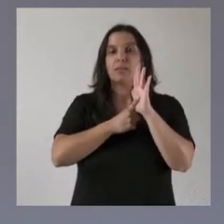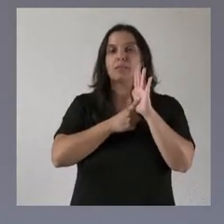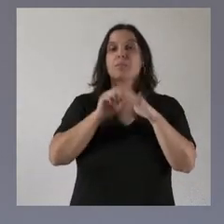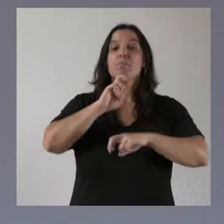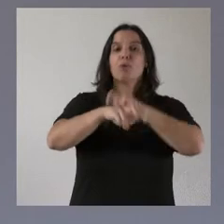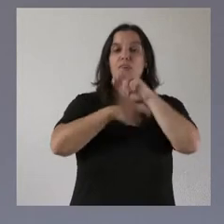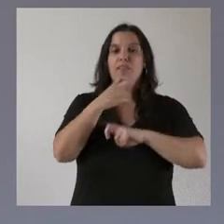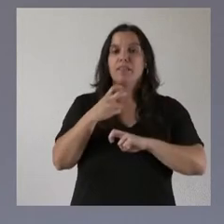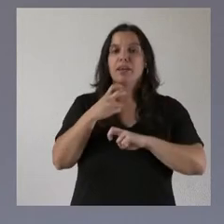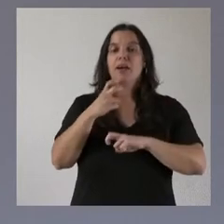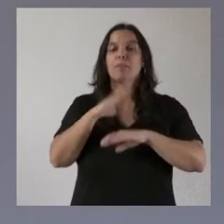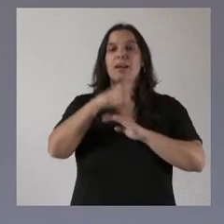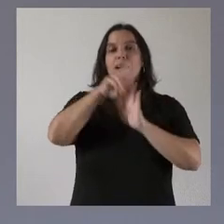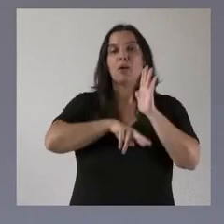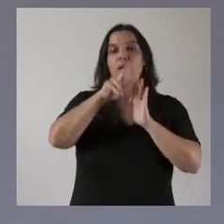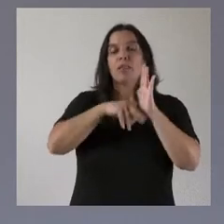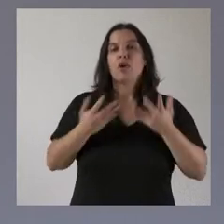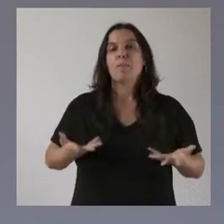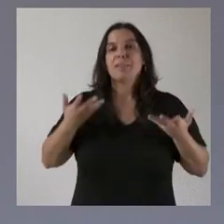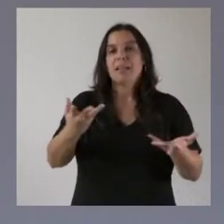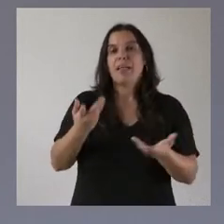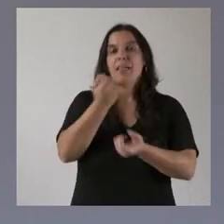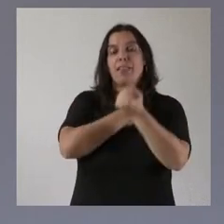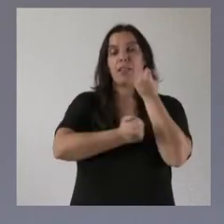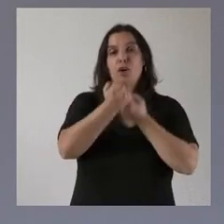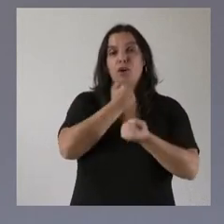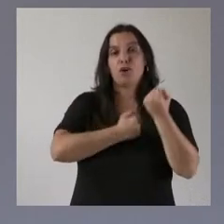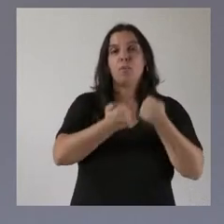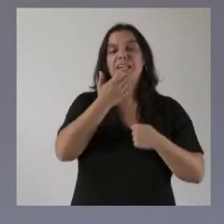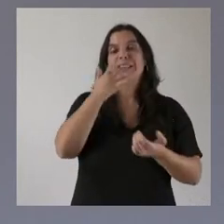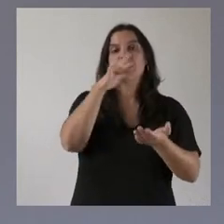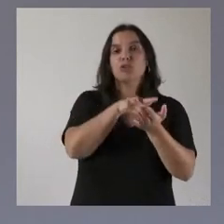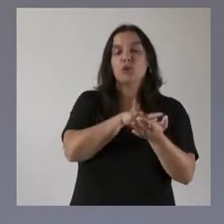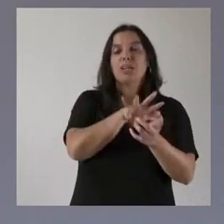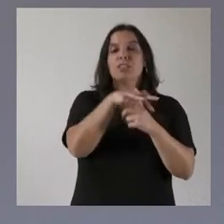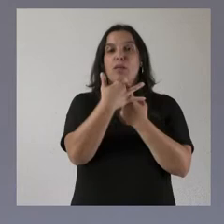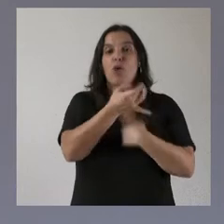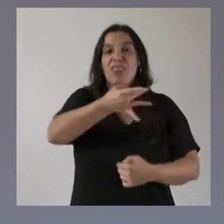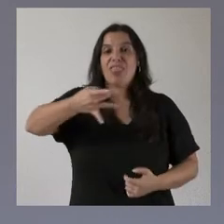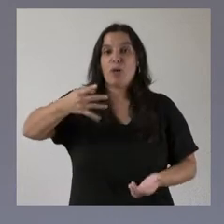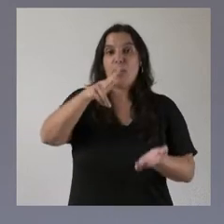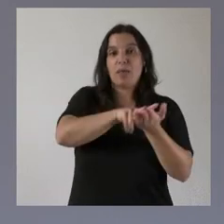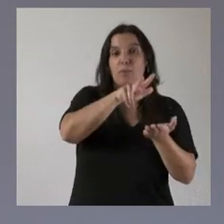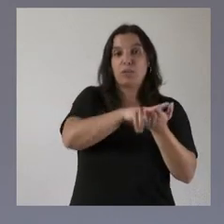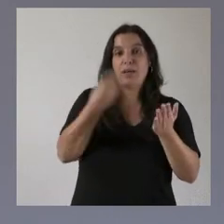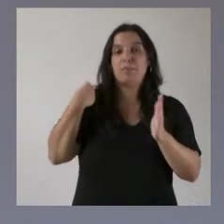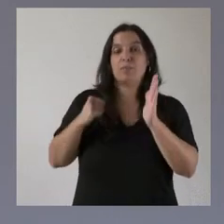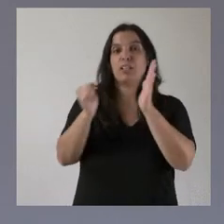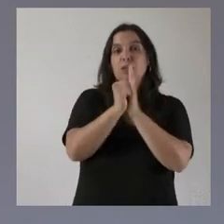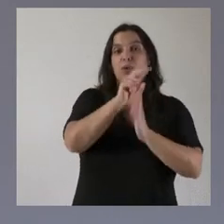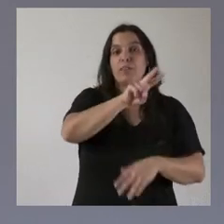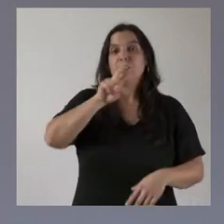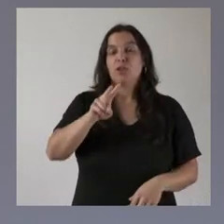modificaciones a La regulación de la prestación económica frente a situaciones de deuda hipotecaria del Artículo 22 de la ley